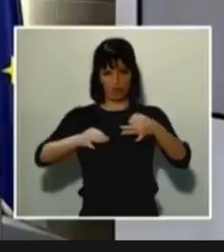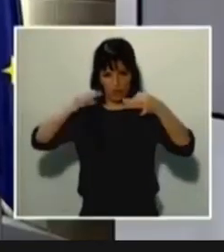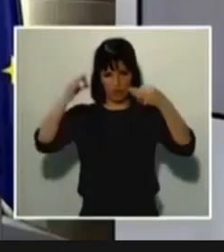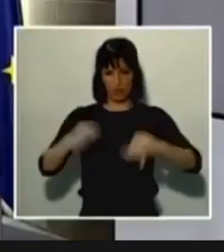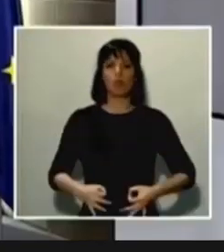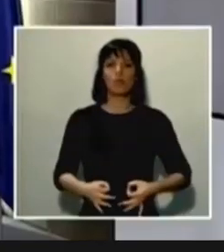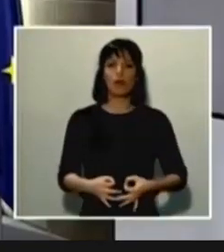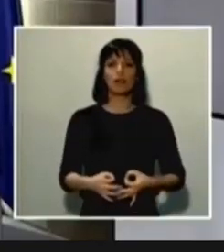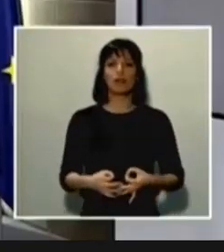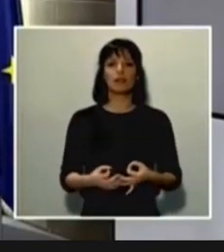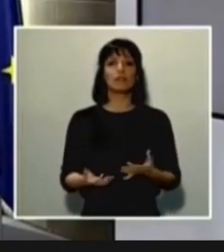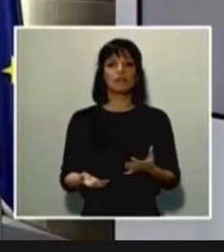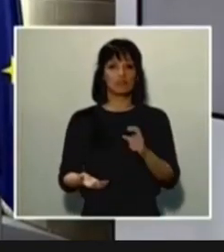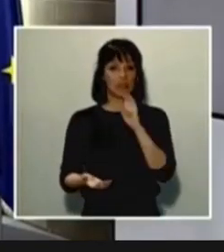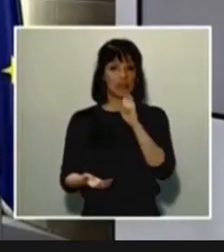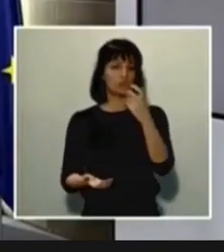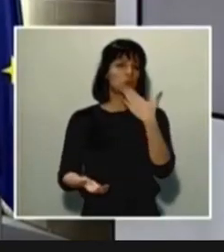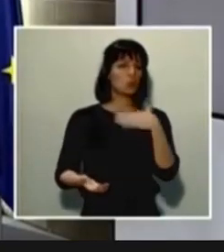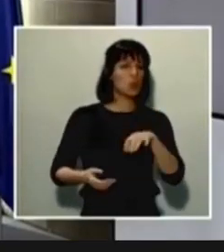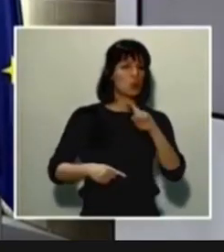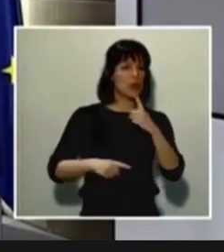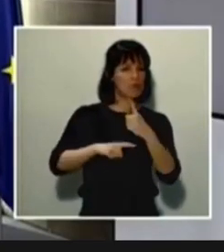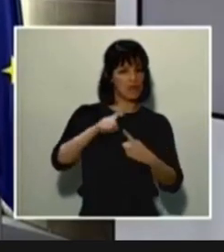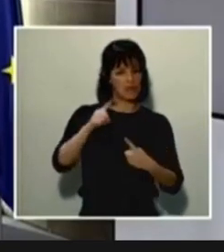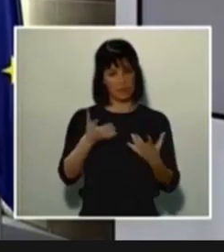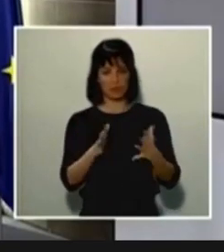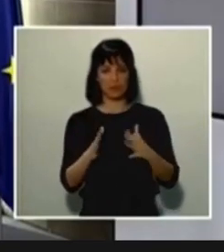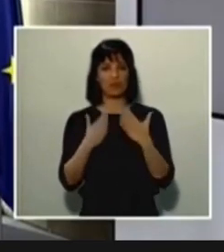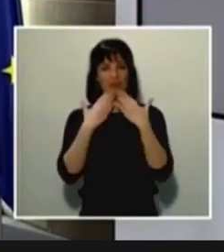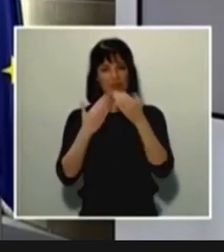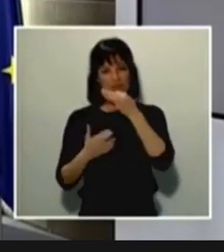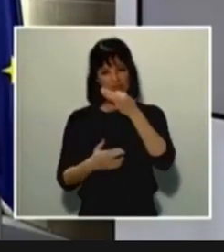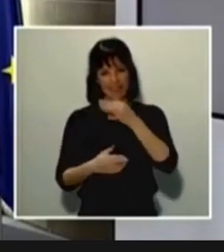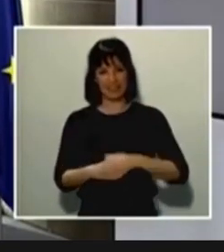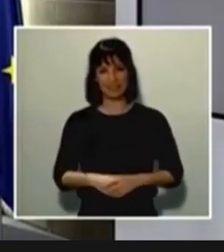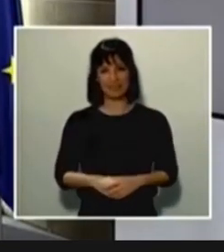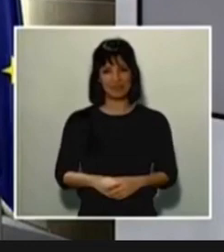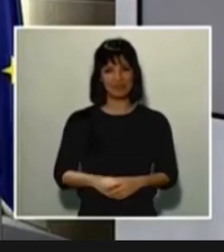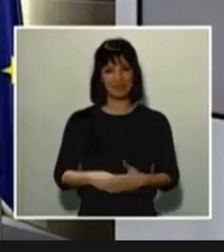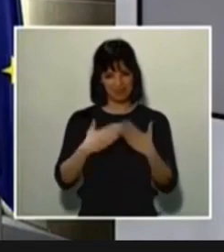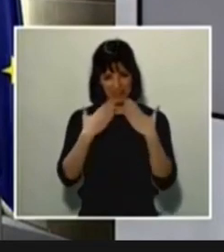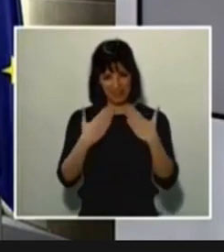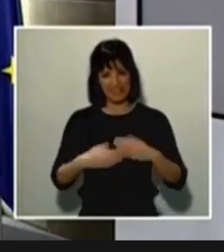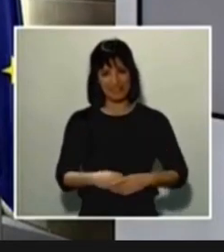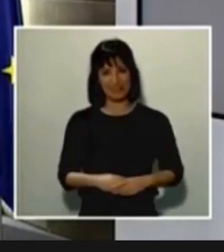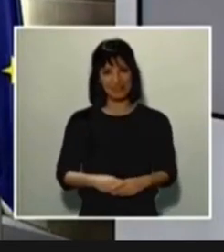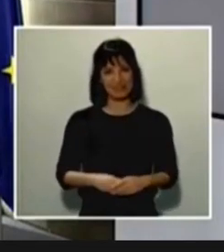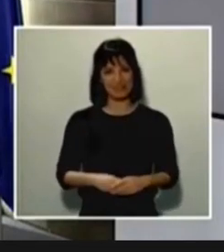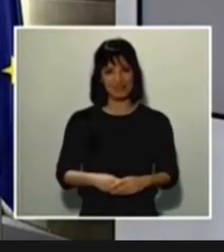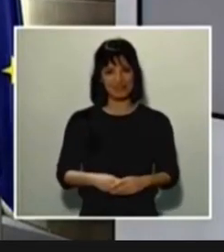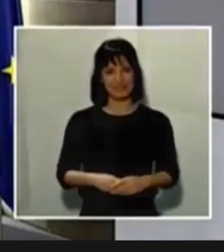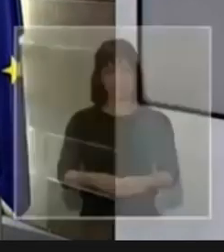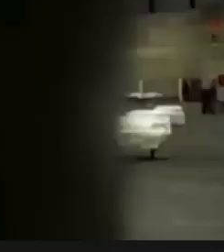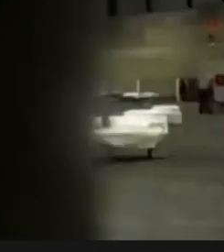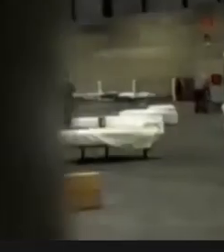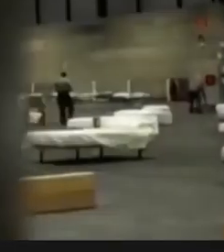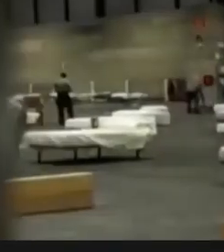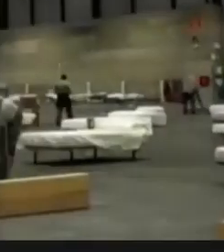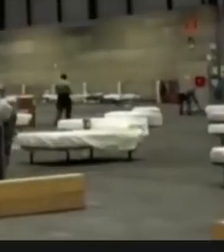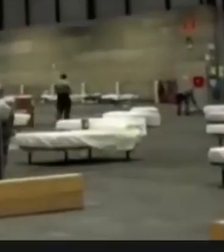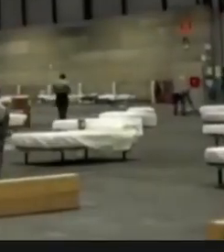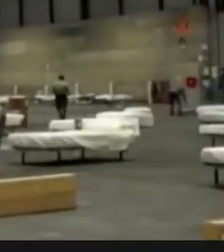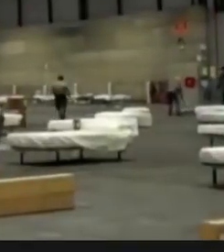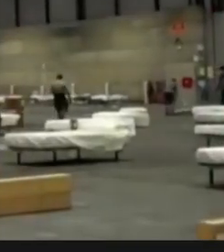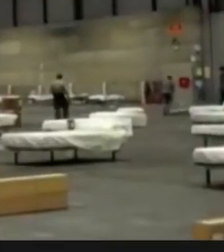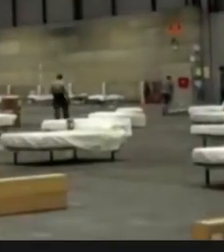sobrecargado y esta situación seguirá creciendo hasta que el nivel de nuevos positivos se reduzca. El